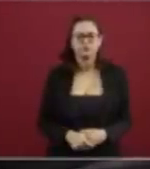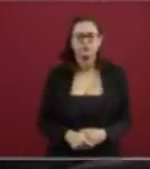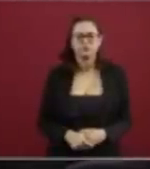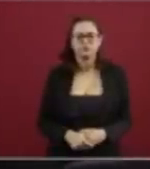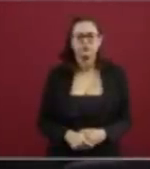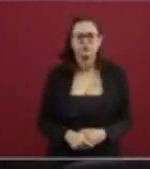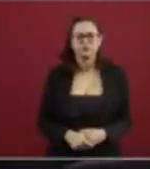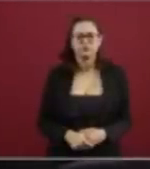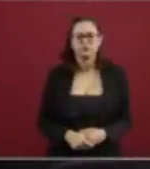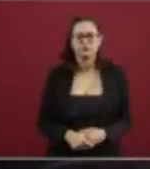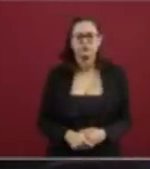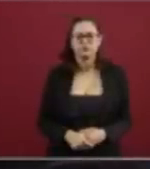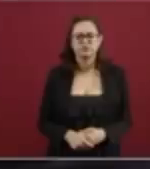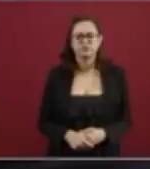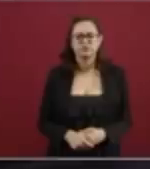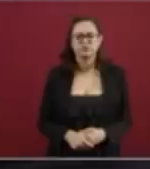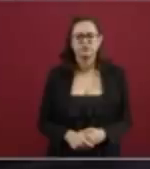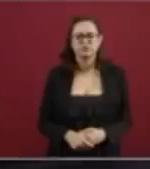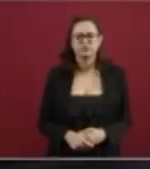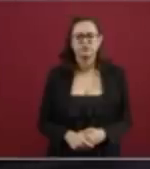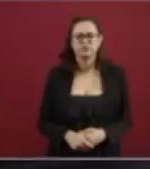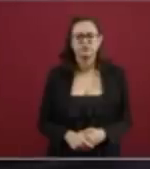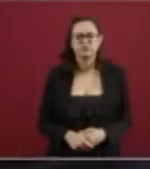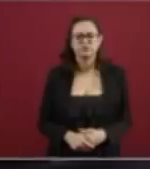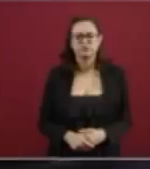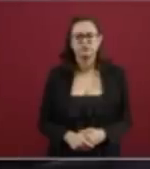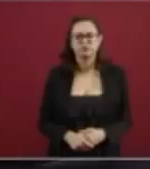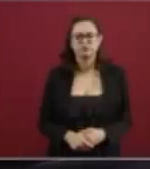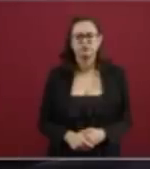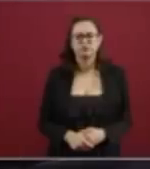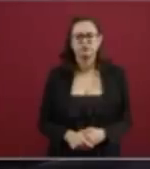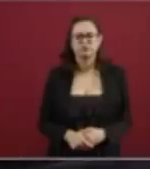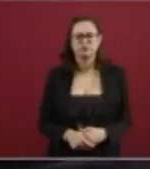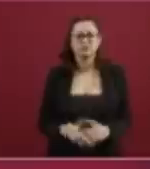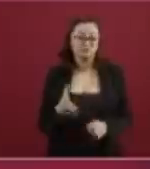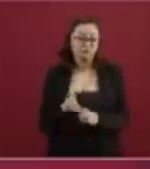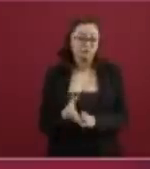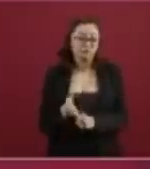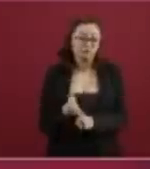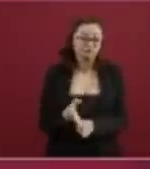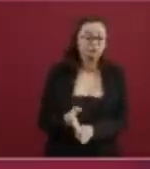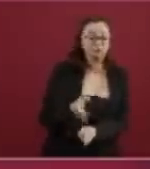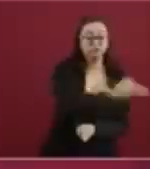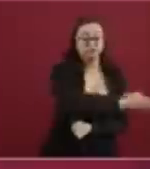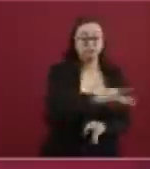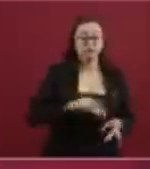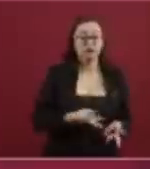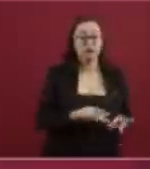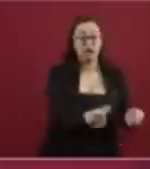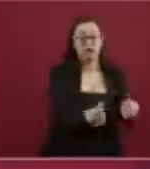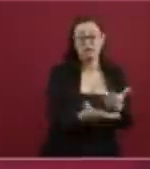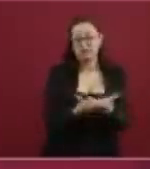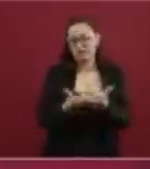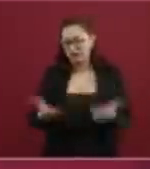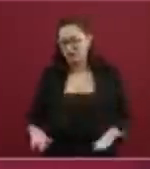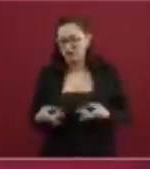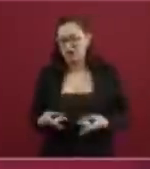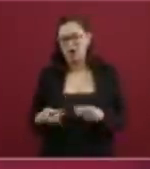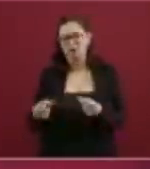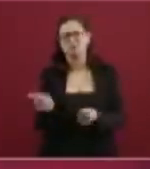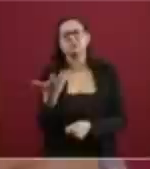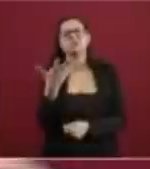va a costar menos del 10% de lo que costaba, sí, pero mucho